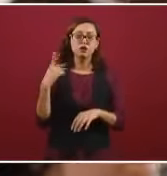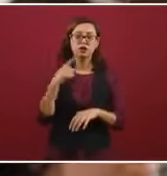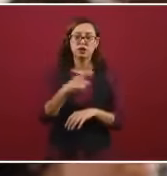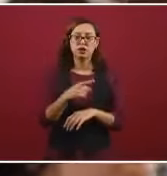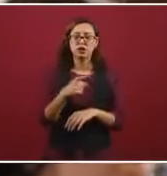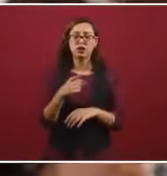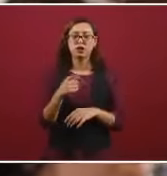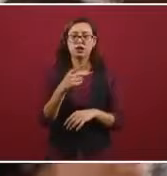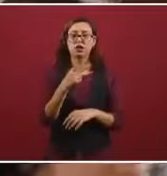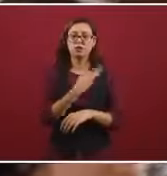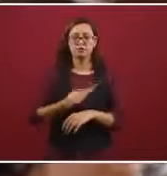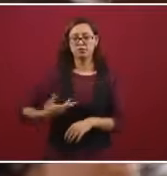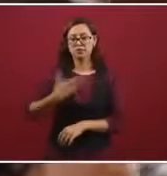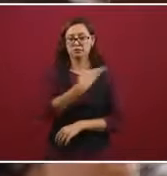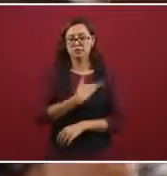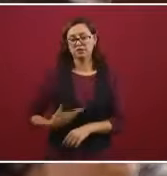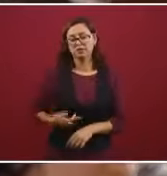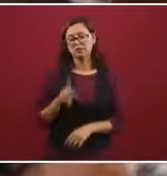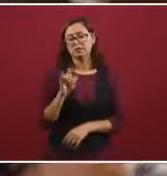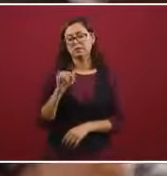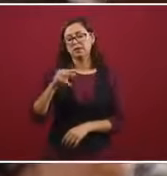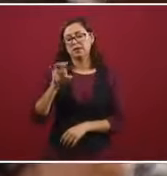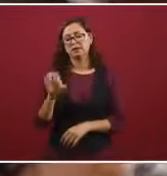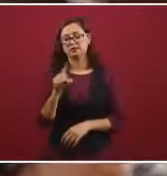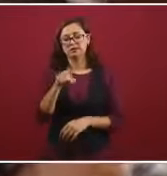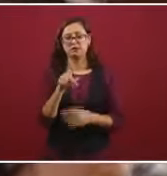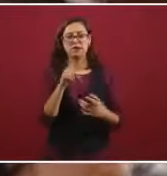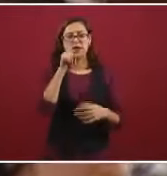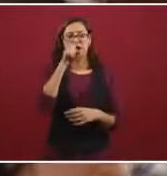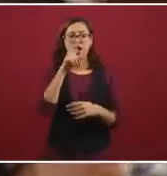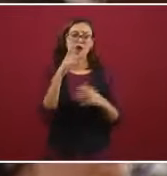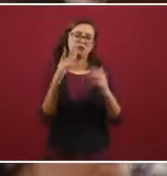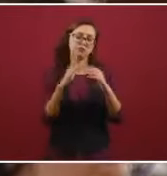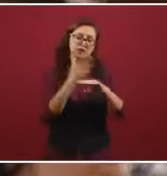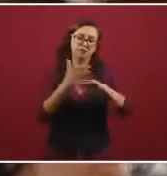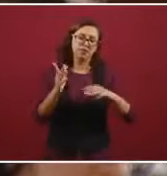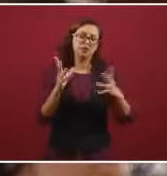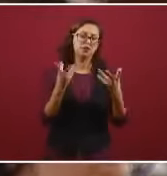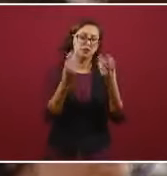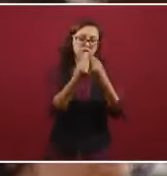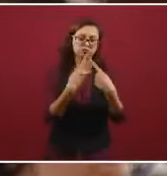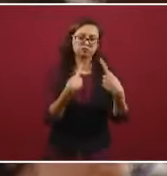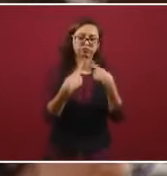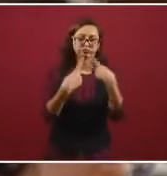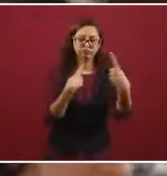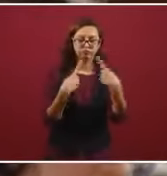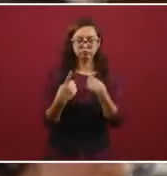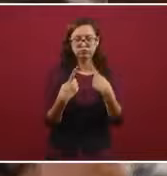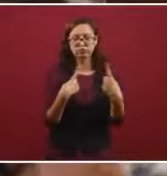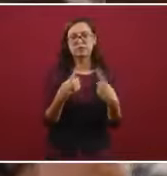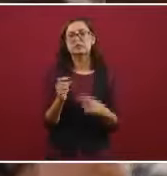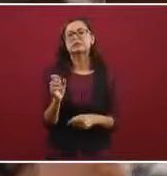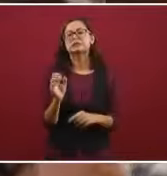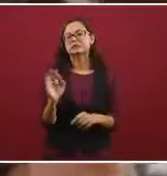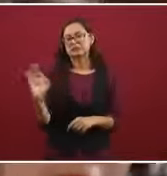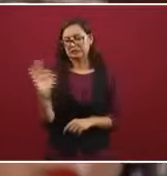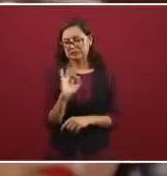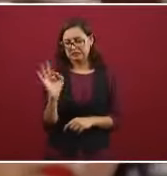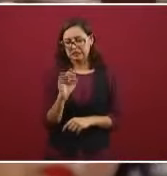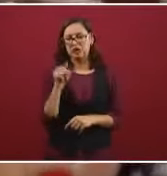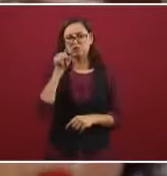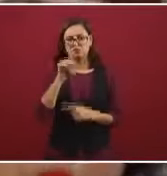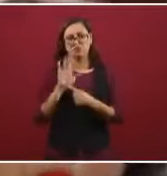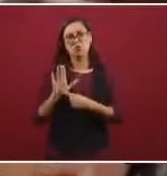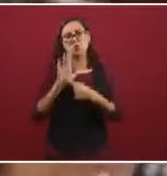Mike Pence en la Casa Blanca. Ahí seguramente usted le va a presentar ahorita esa reducción en este